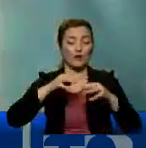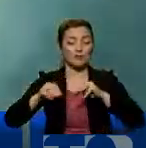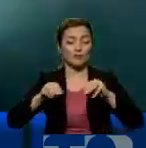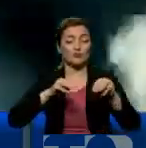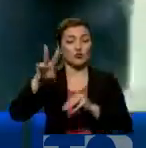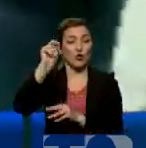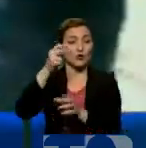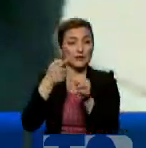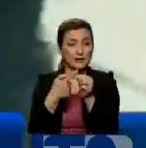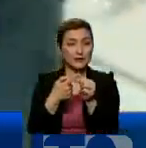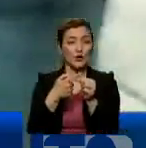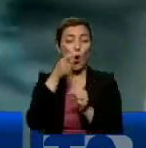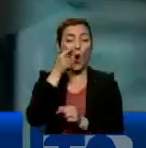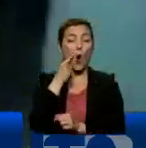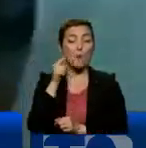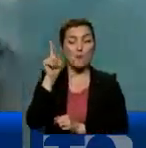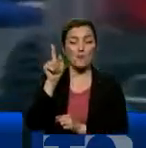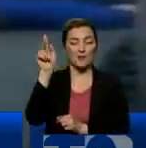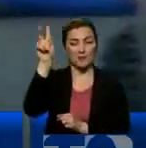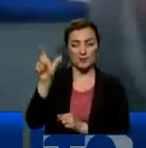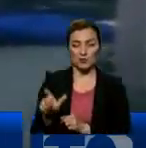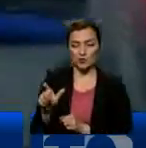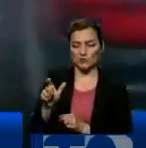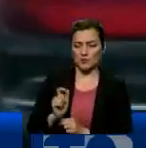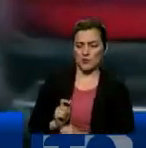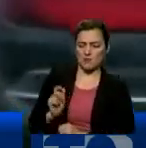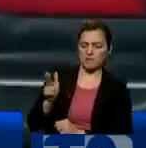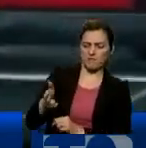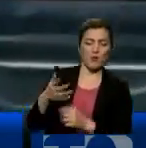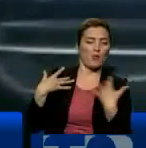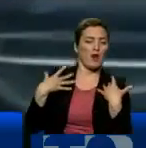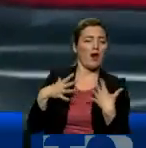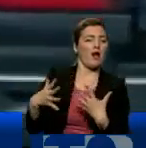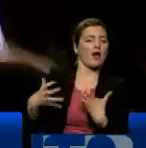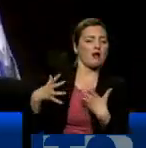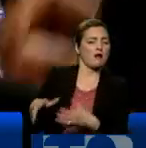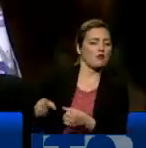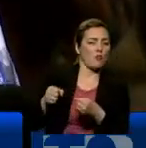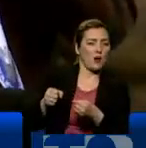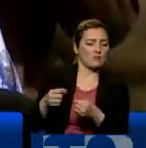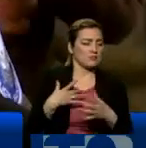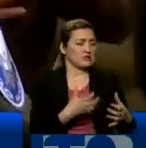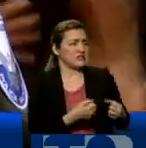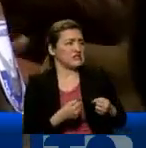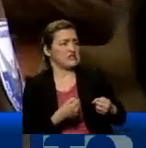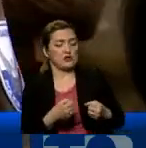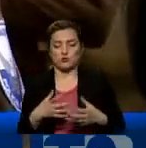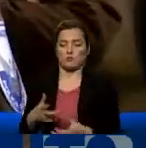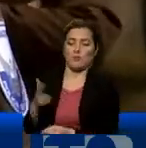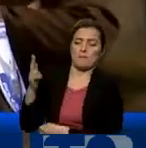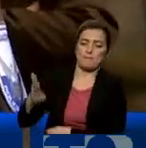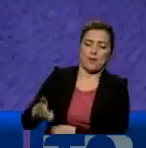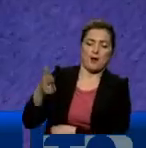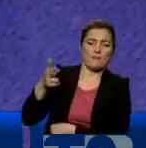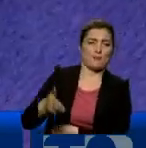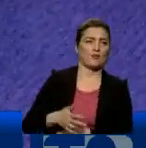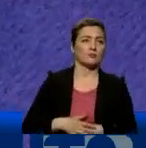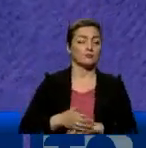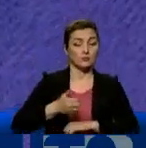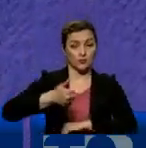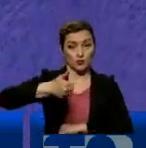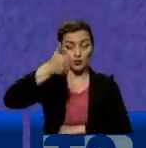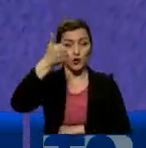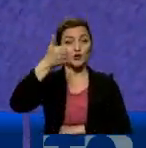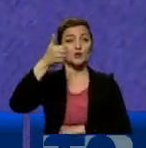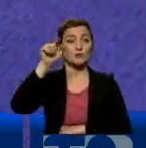El autor del crimen ejecutó varios disparos contra Marianita. Según el comandante general de la Policía Nacional, Patricio Carrillo,